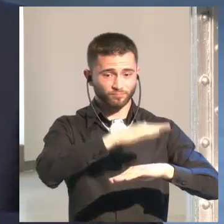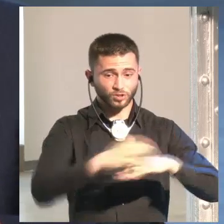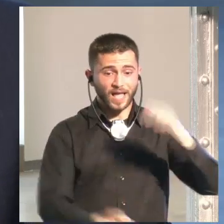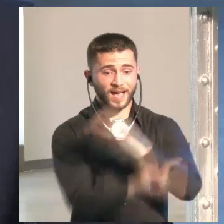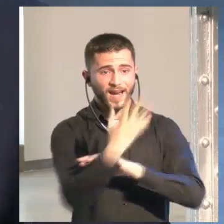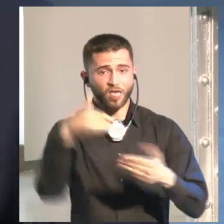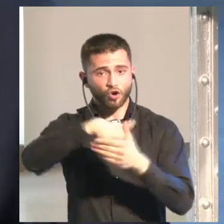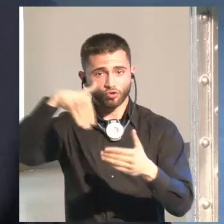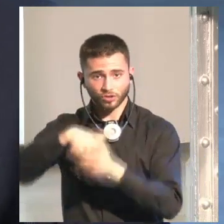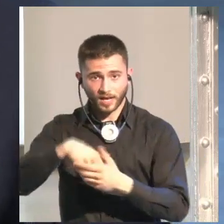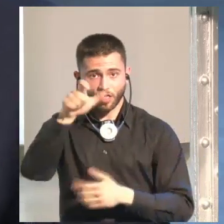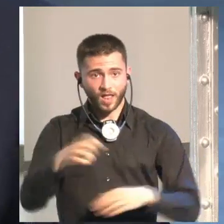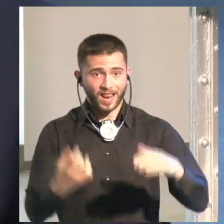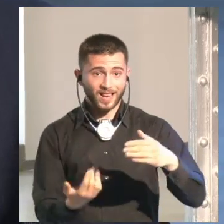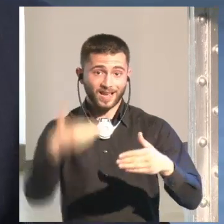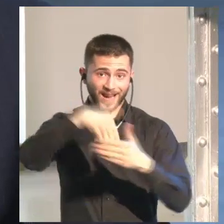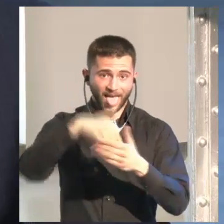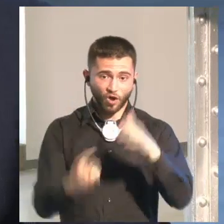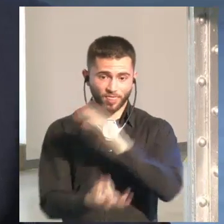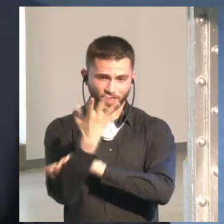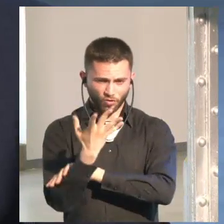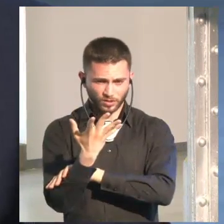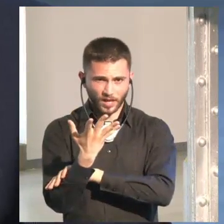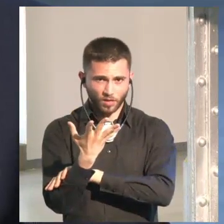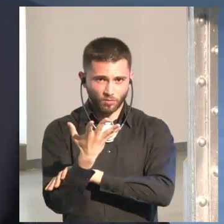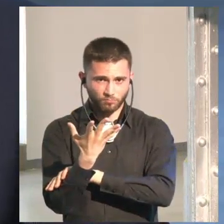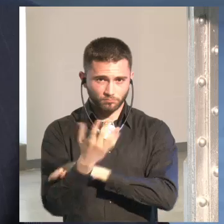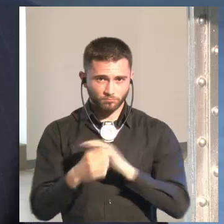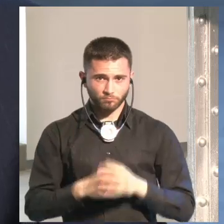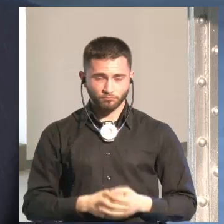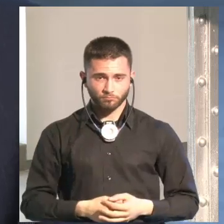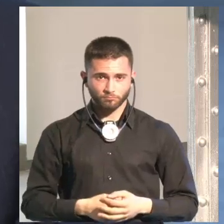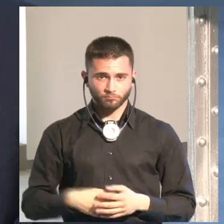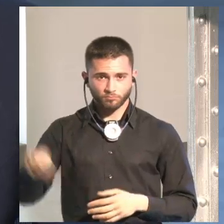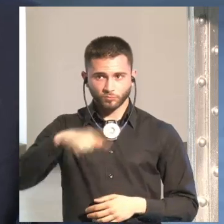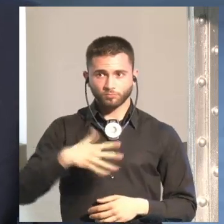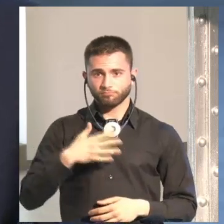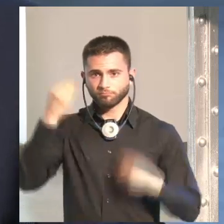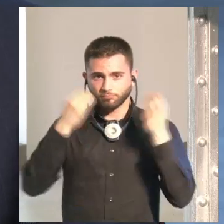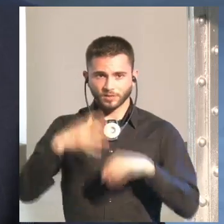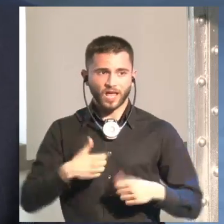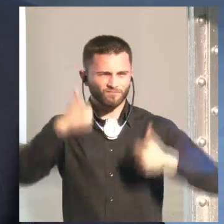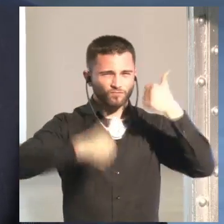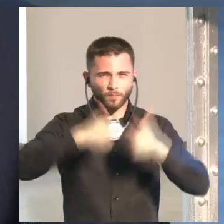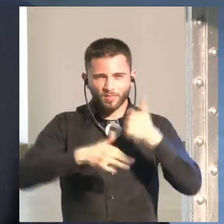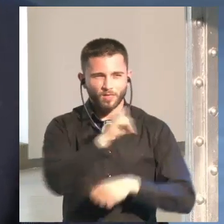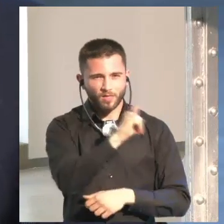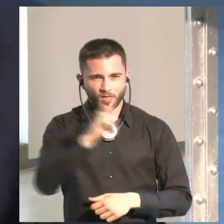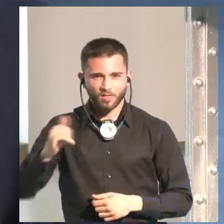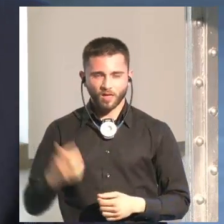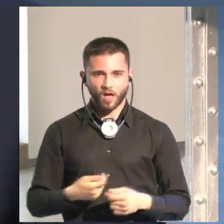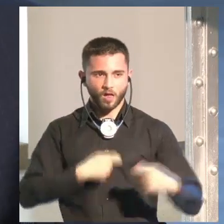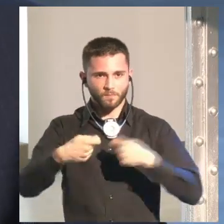y el creador de contenido. Ellos pueden ahora decir, bueno, tenemos competencia, tenemos entrada en el